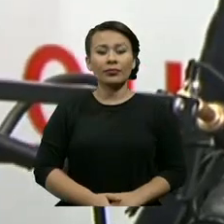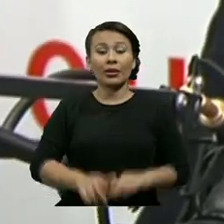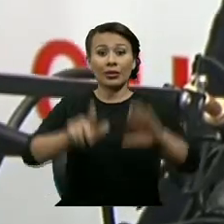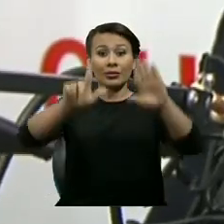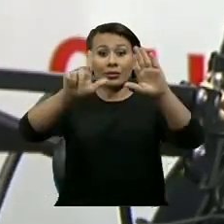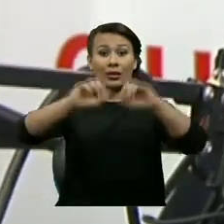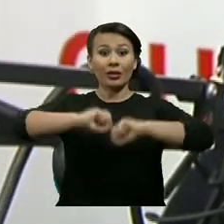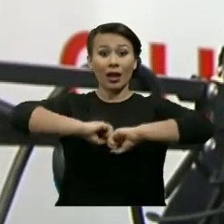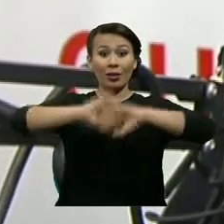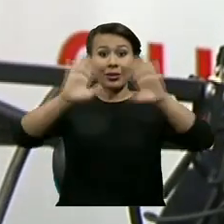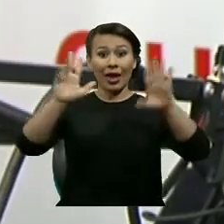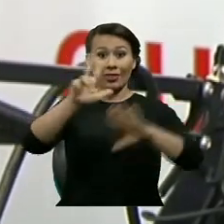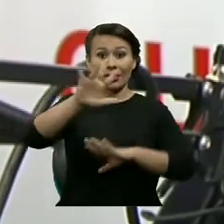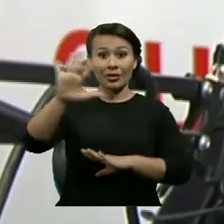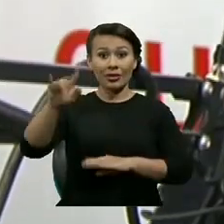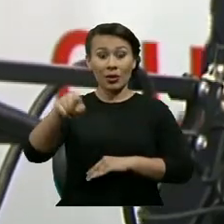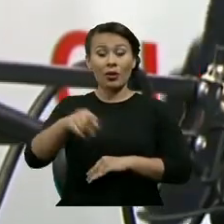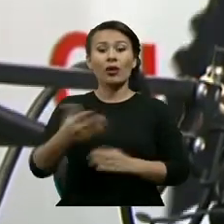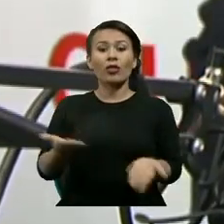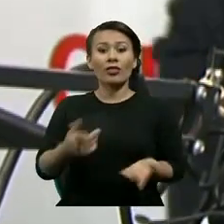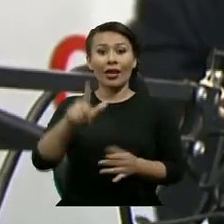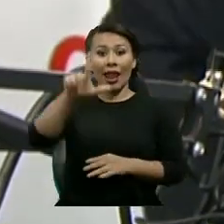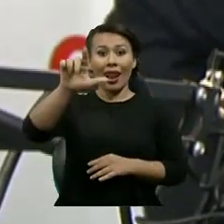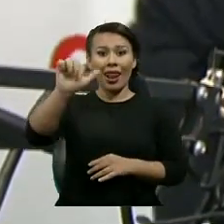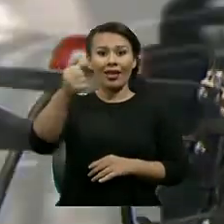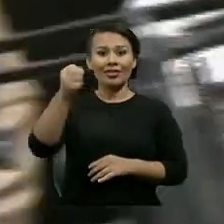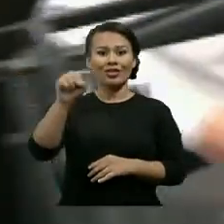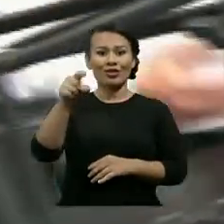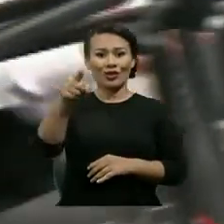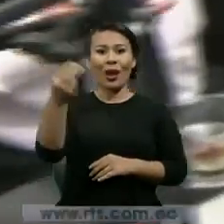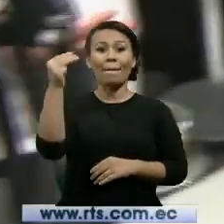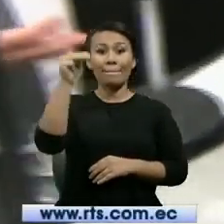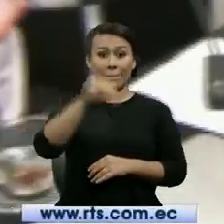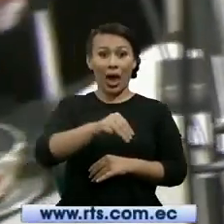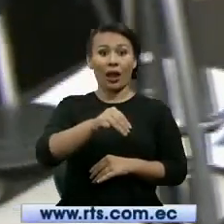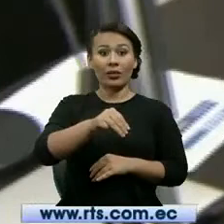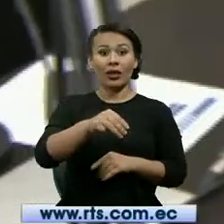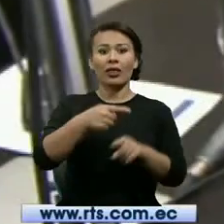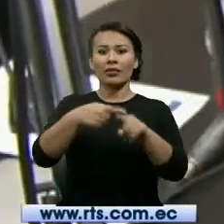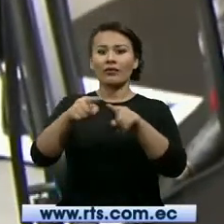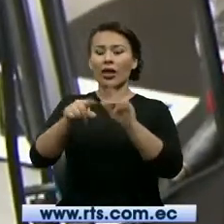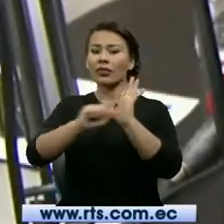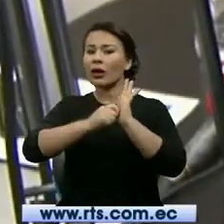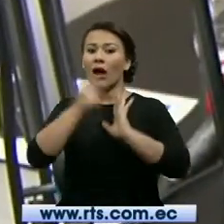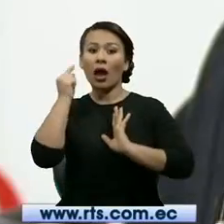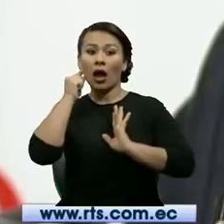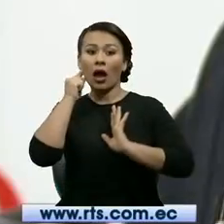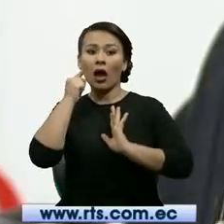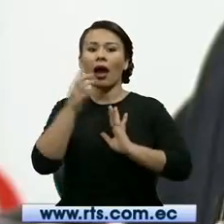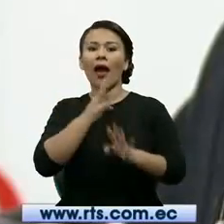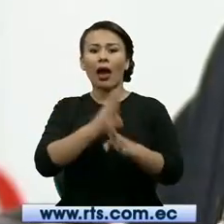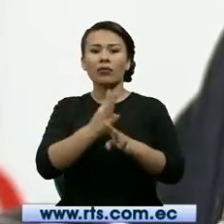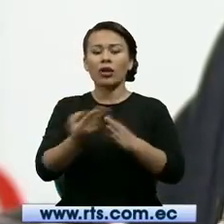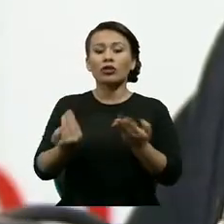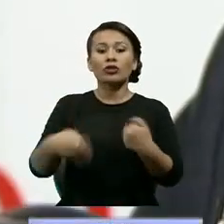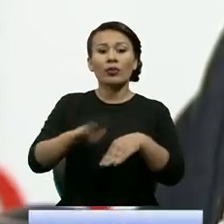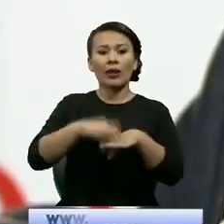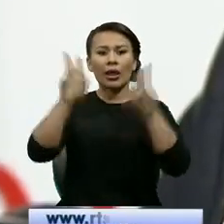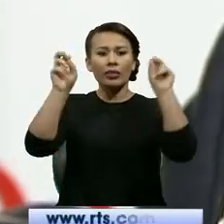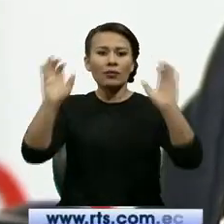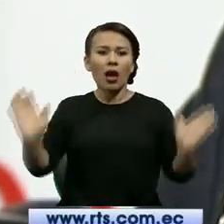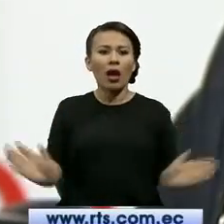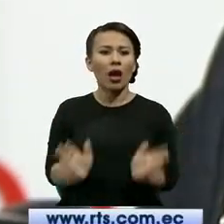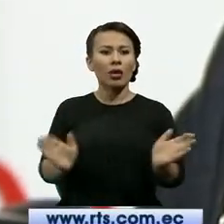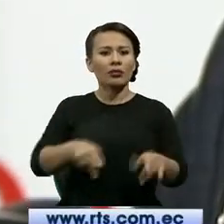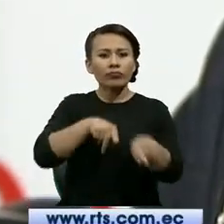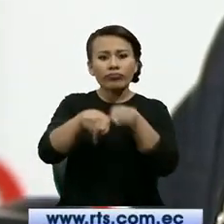La mañana con 35 minutos. Lasso también se enlaza los martes con varias emisoras y asegura que solo el emprendimiento promovido